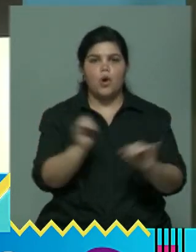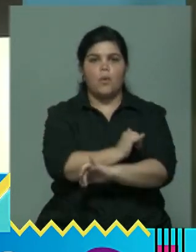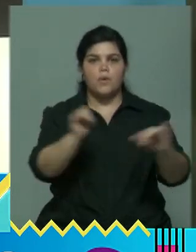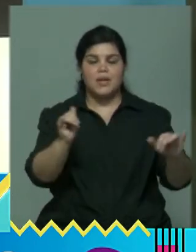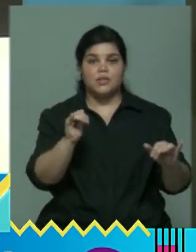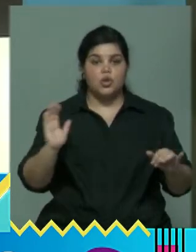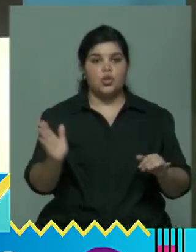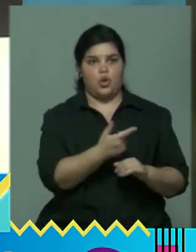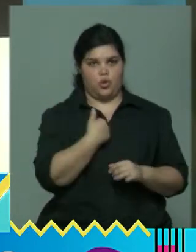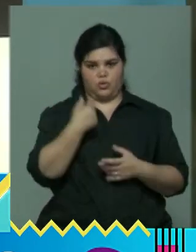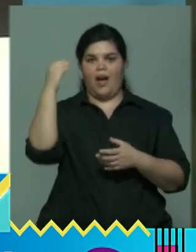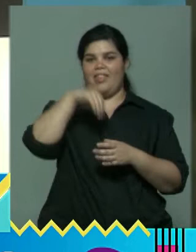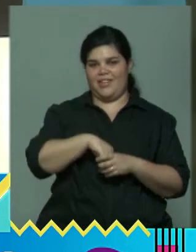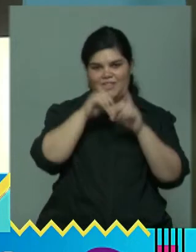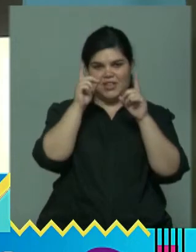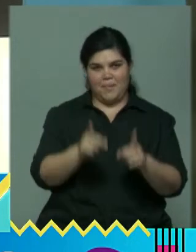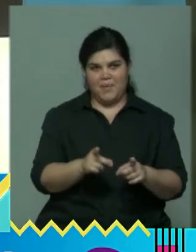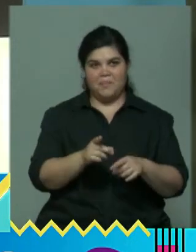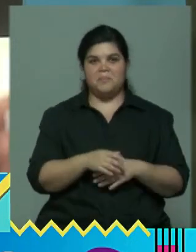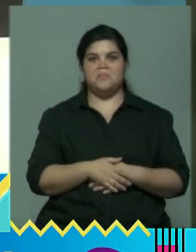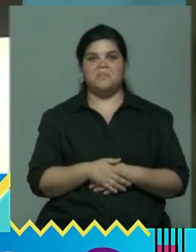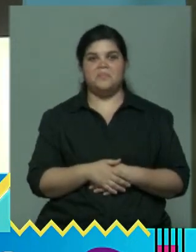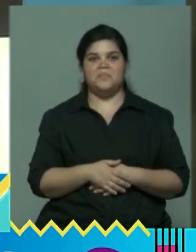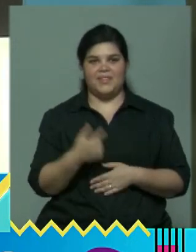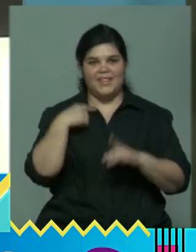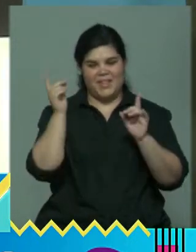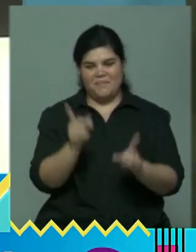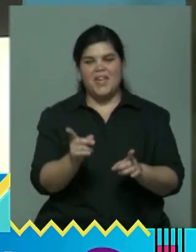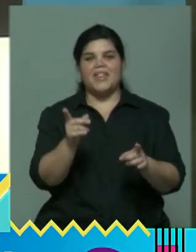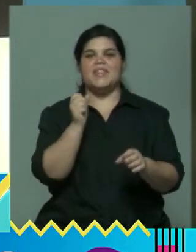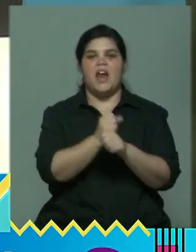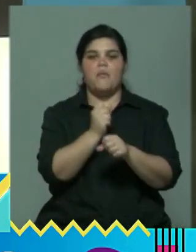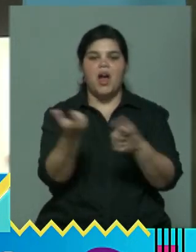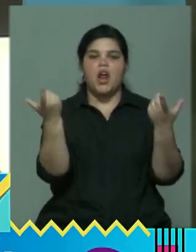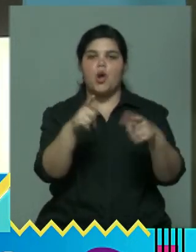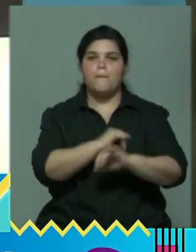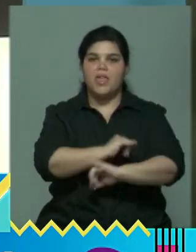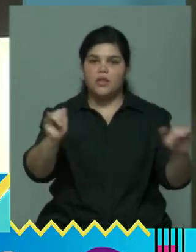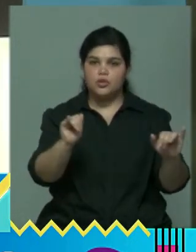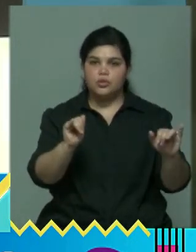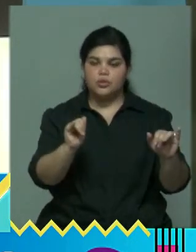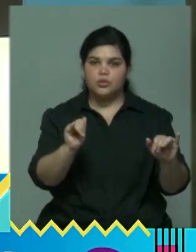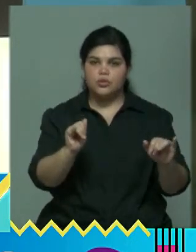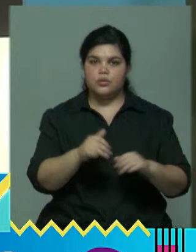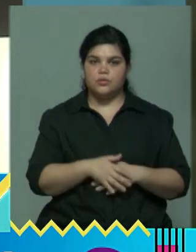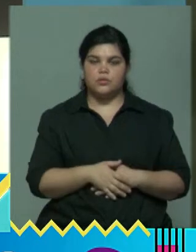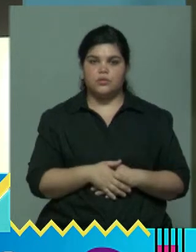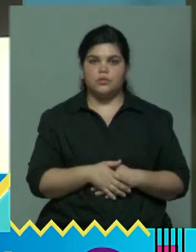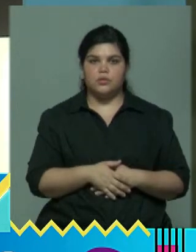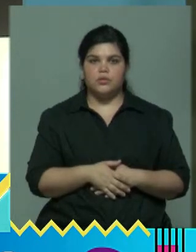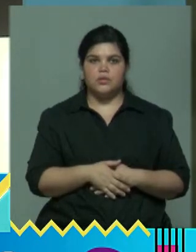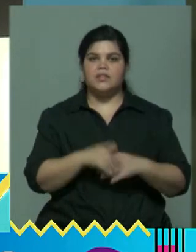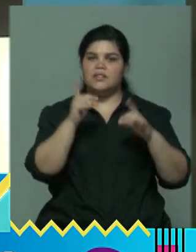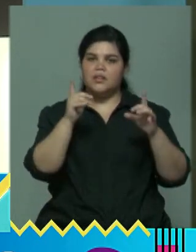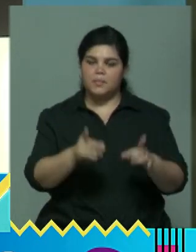delante, me incluí dentro de de trabajadora de los medios, ¿no? Pero digo, en general, y también, ¿no? Me parece que esto de que